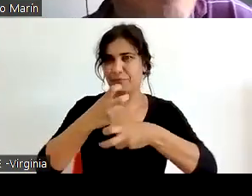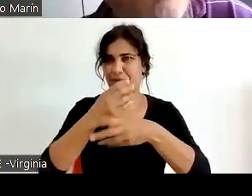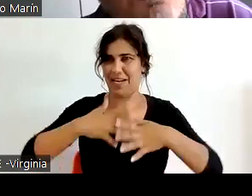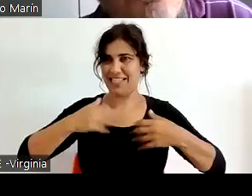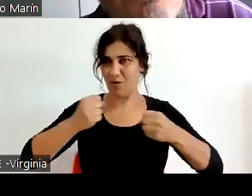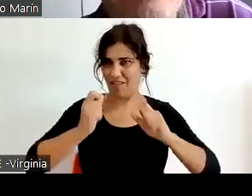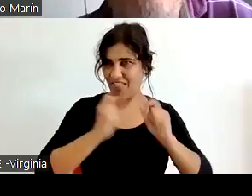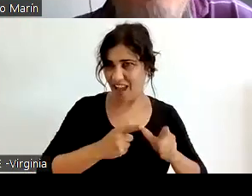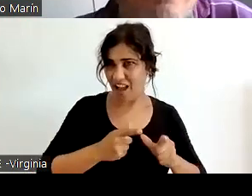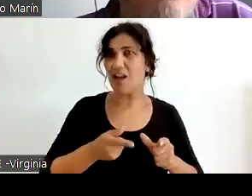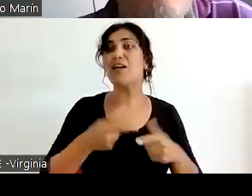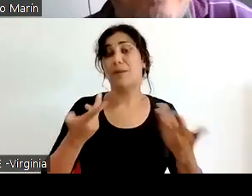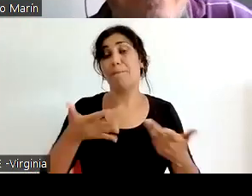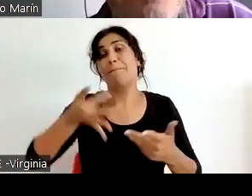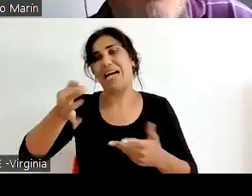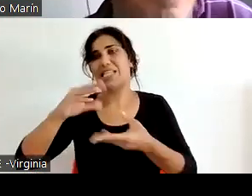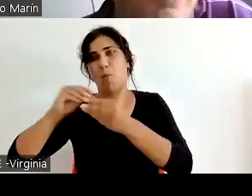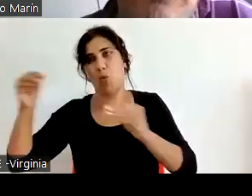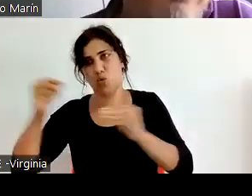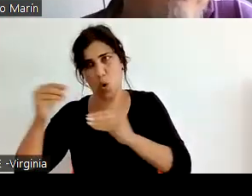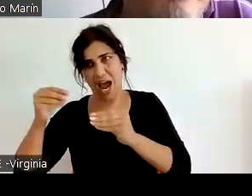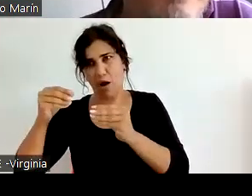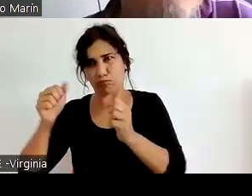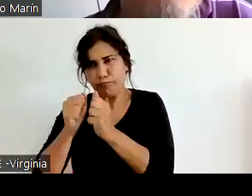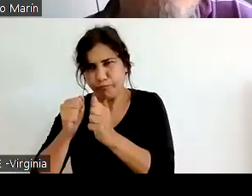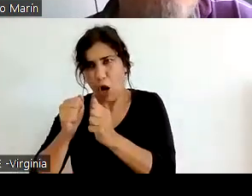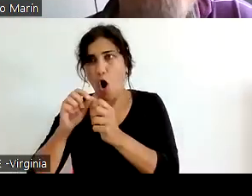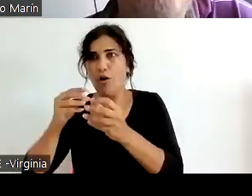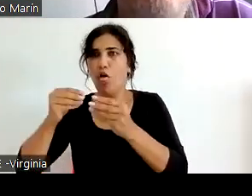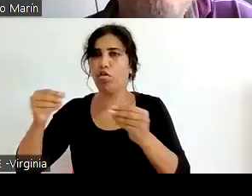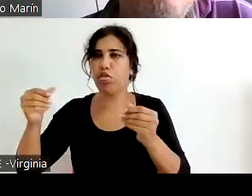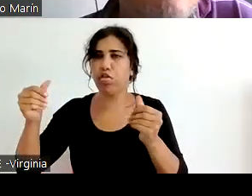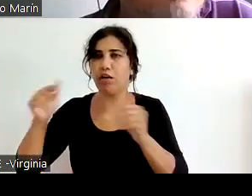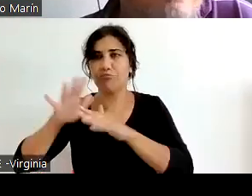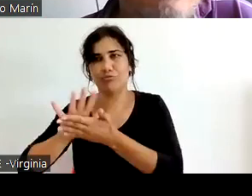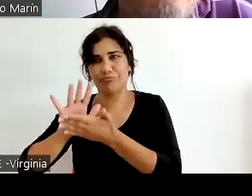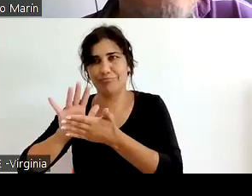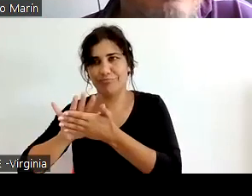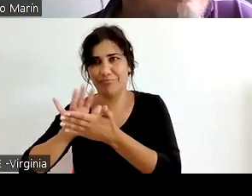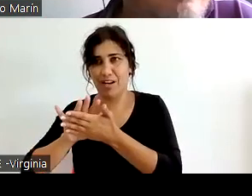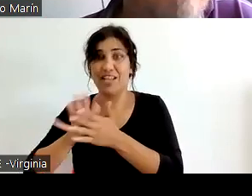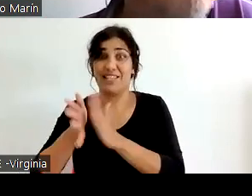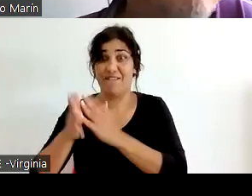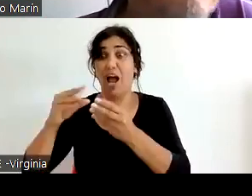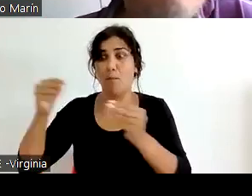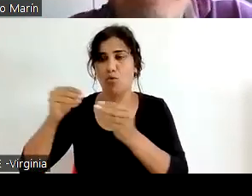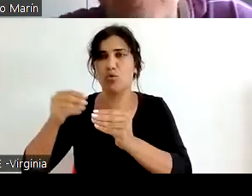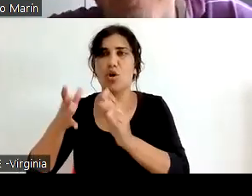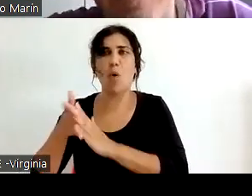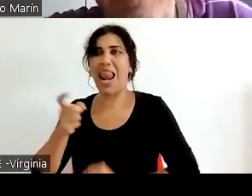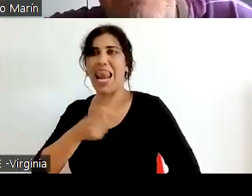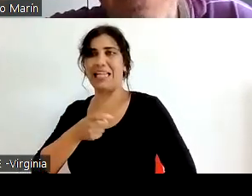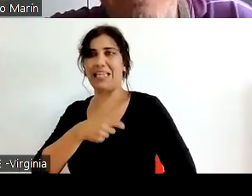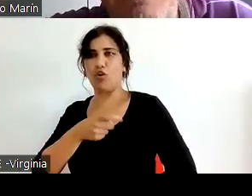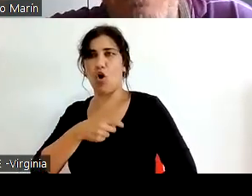y toda la función muscular de contracción y relajación, pensar que el corazón no deja de ser un músculo que está latiendo entre